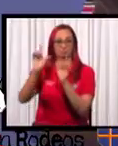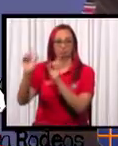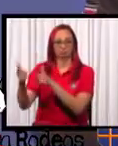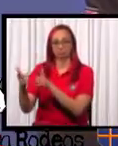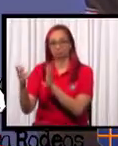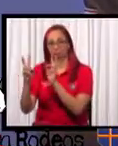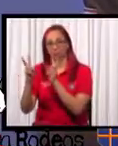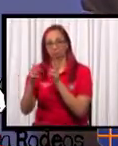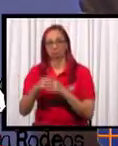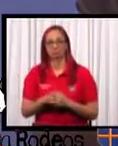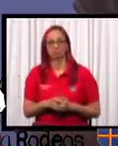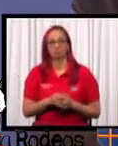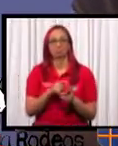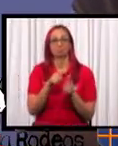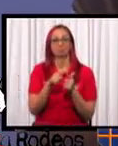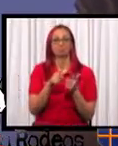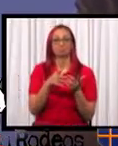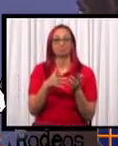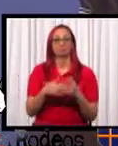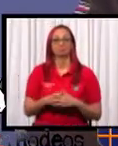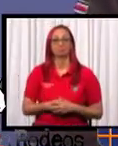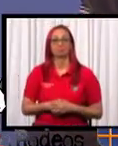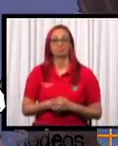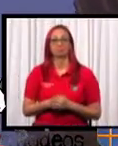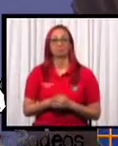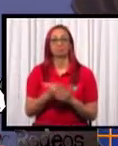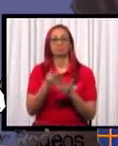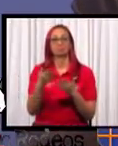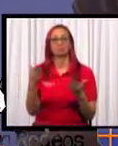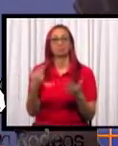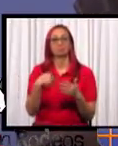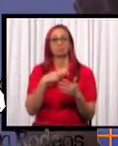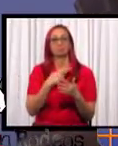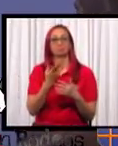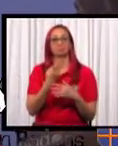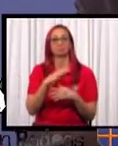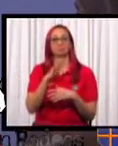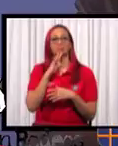Y entonces, esas son las cosas que a uno lo indignan, porque uno